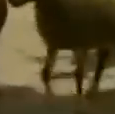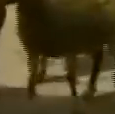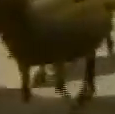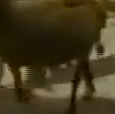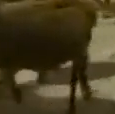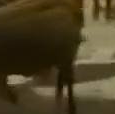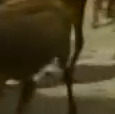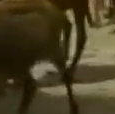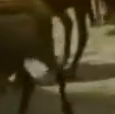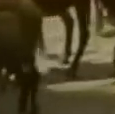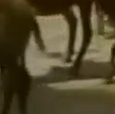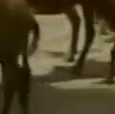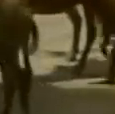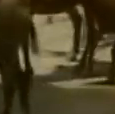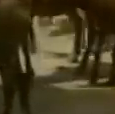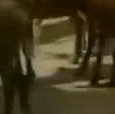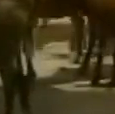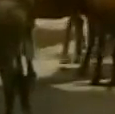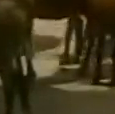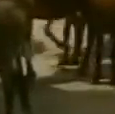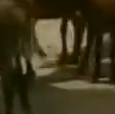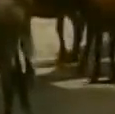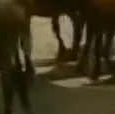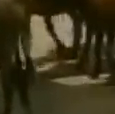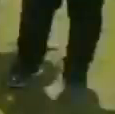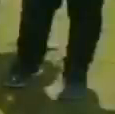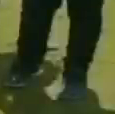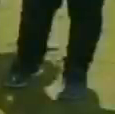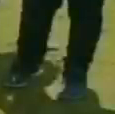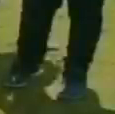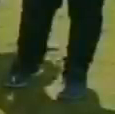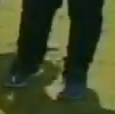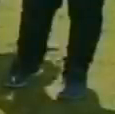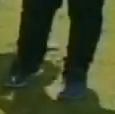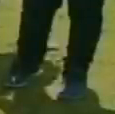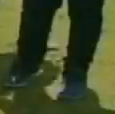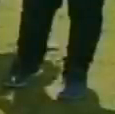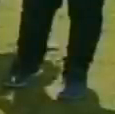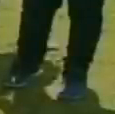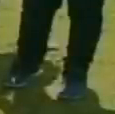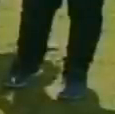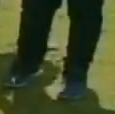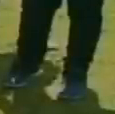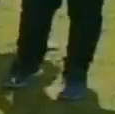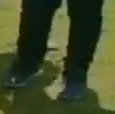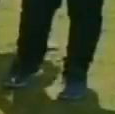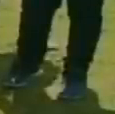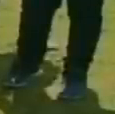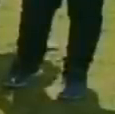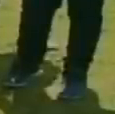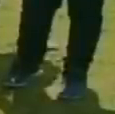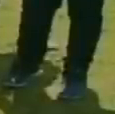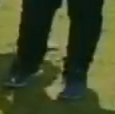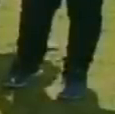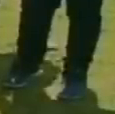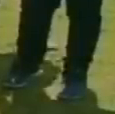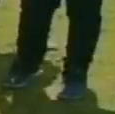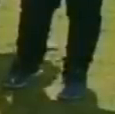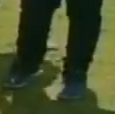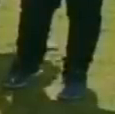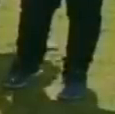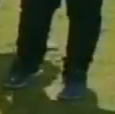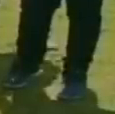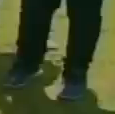trabajado en equipo, presidente, con el Ministerio de Alimentación. Es la única manera de garantizar que nuestros productores y nuestras productoras, y en este caso